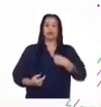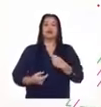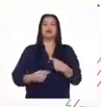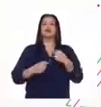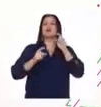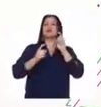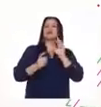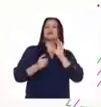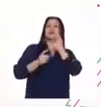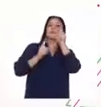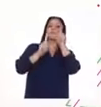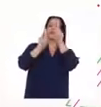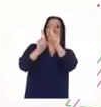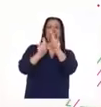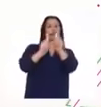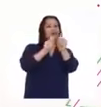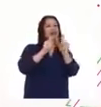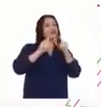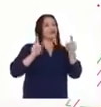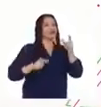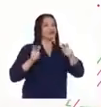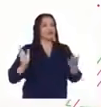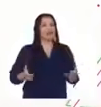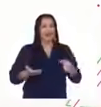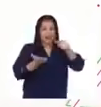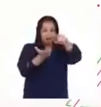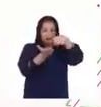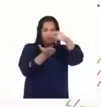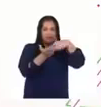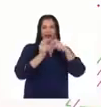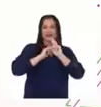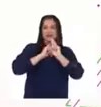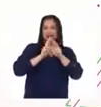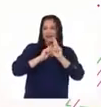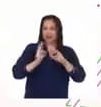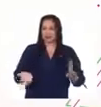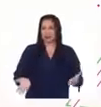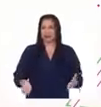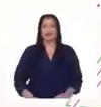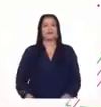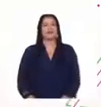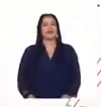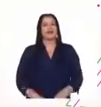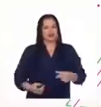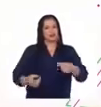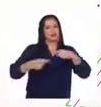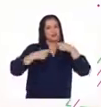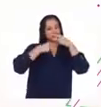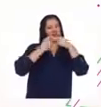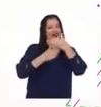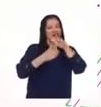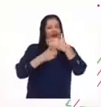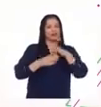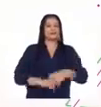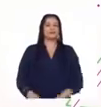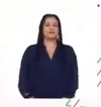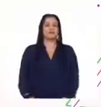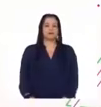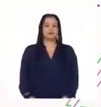preguntado a algunos chicos también sobre este tema y nos han enviado sus respuestas. Bueno, se las voy a compartir. ¿Qué les